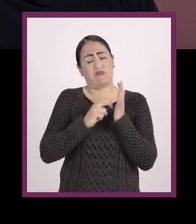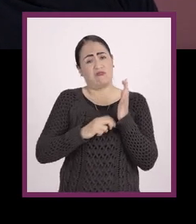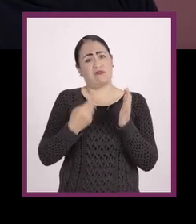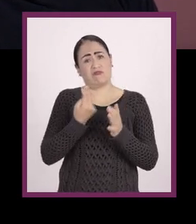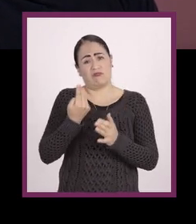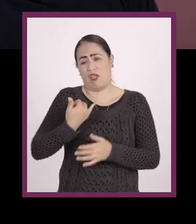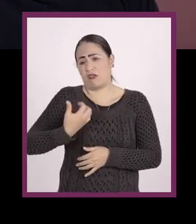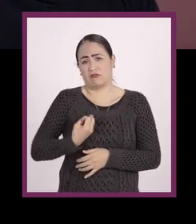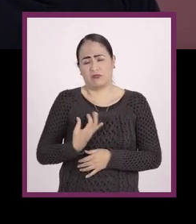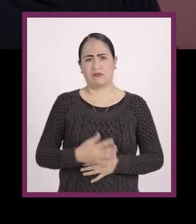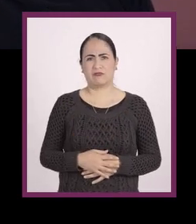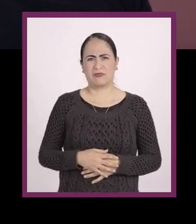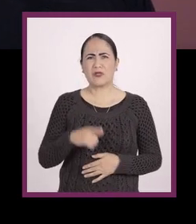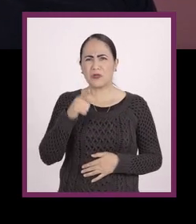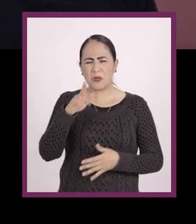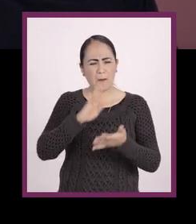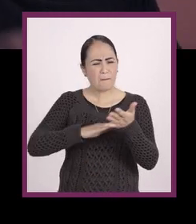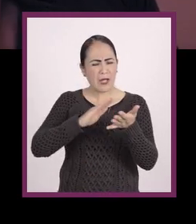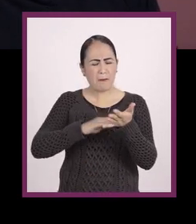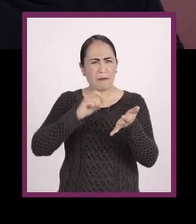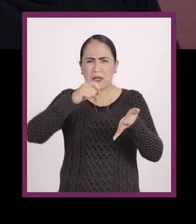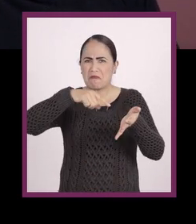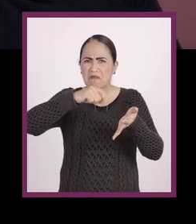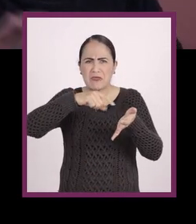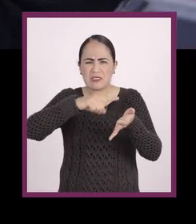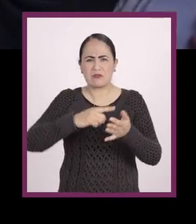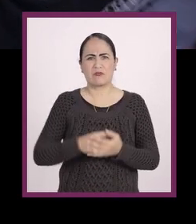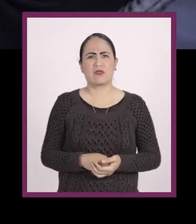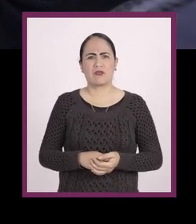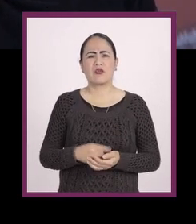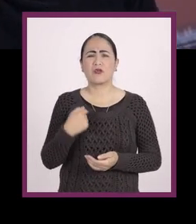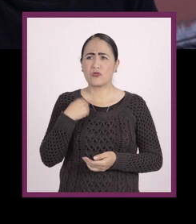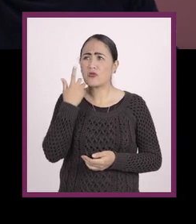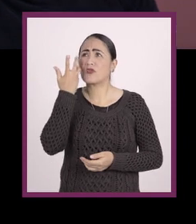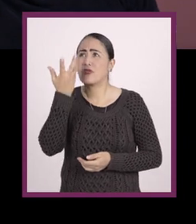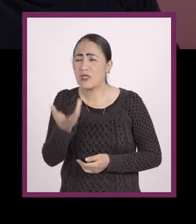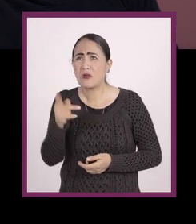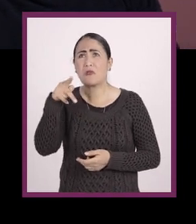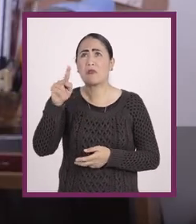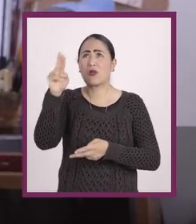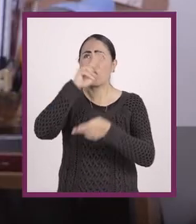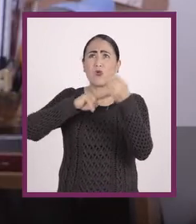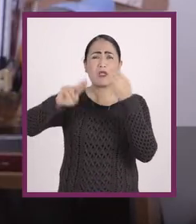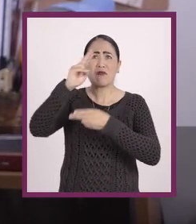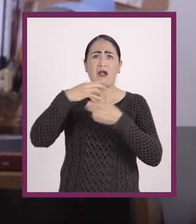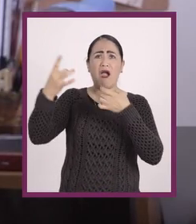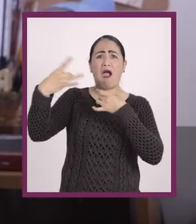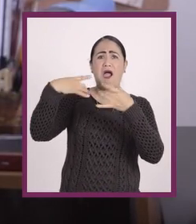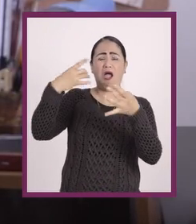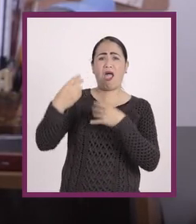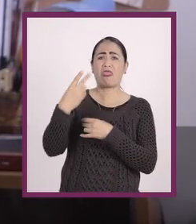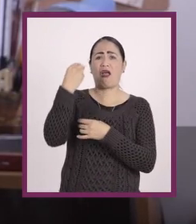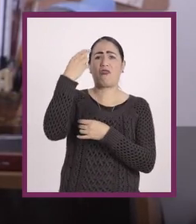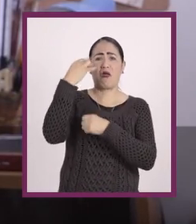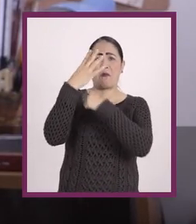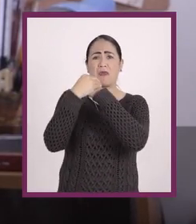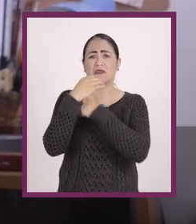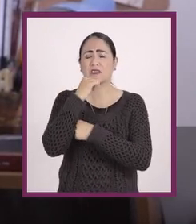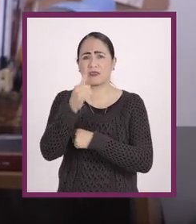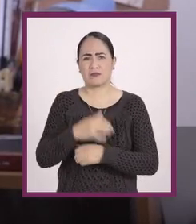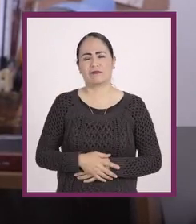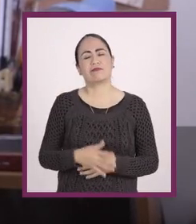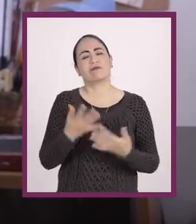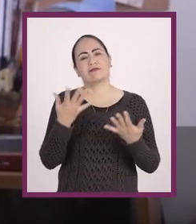has pasado de la misma página juanma yo si quiero pero el universo no me deja no es que no te deje es que no vas a